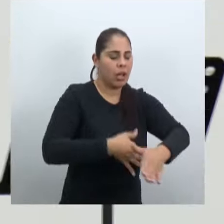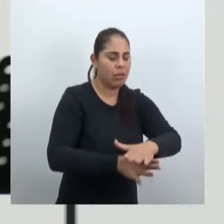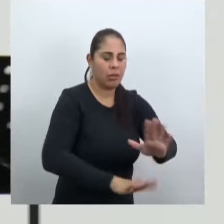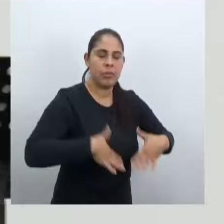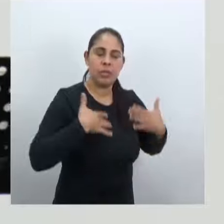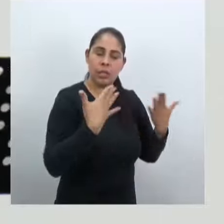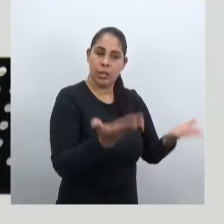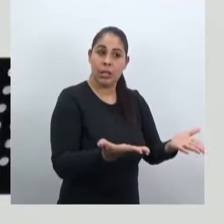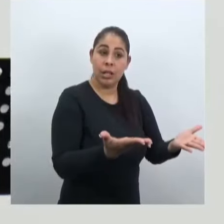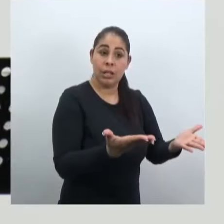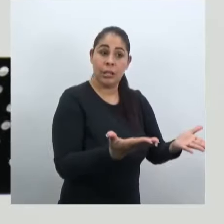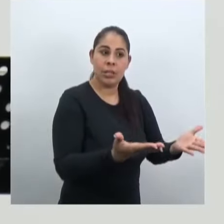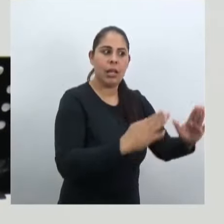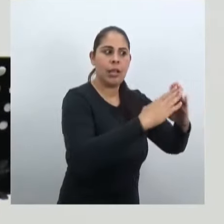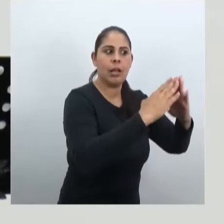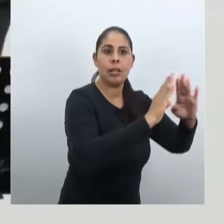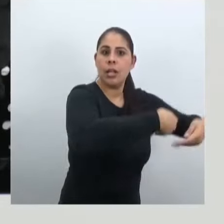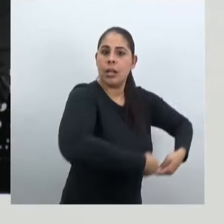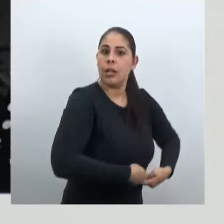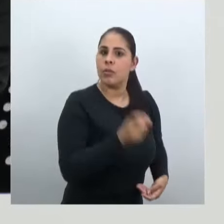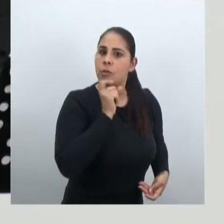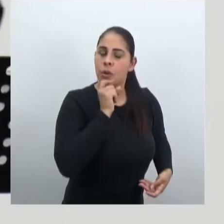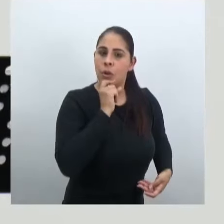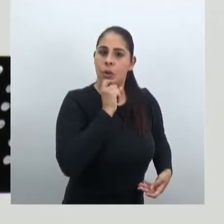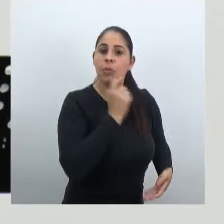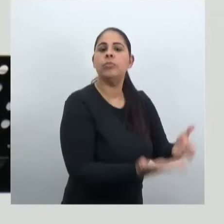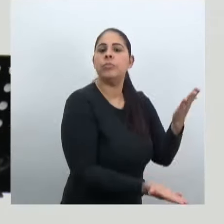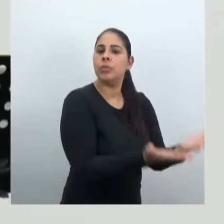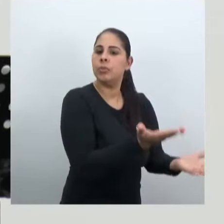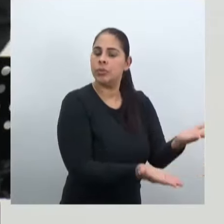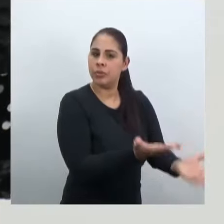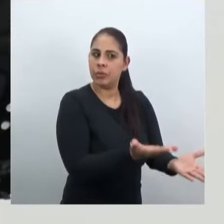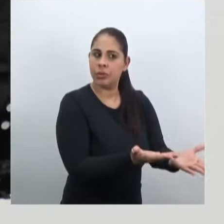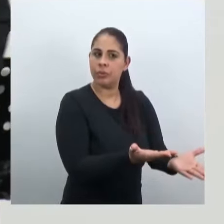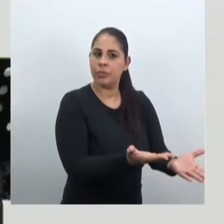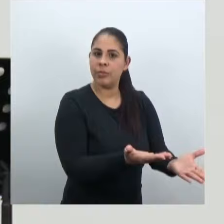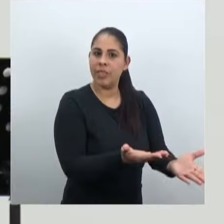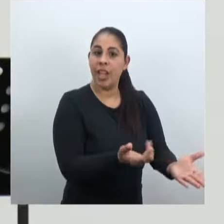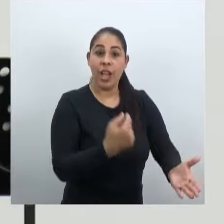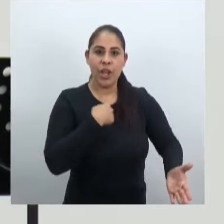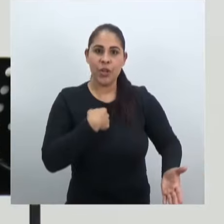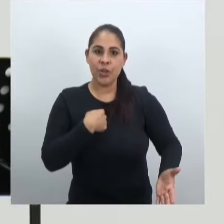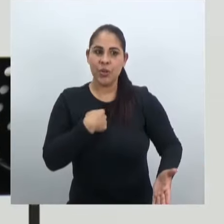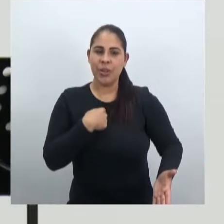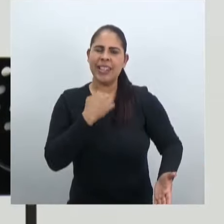Dime. Justificado. Queridos, voy a terminar con un final que no te lo imaginas lo que viene ahora.